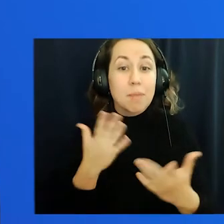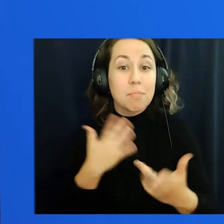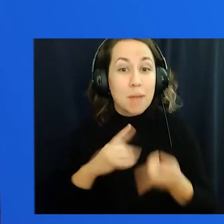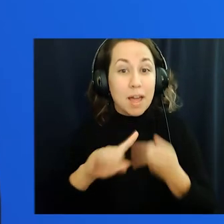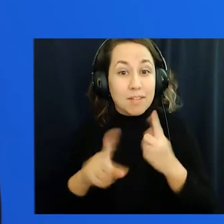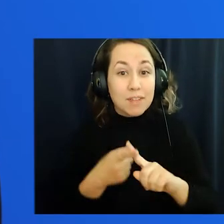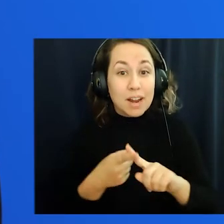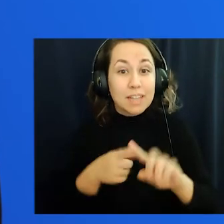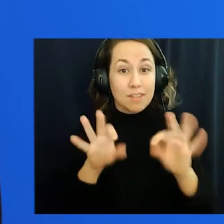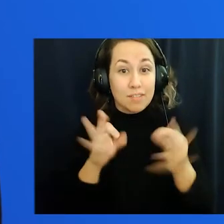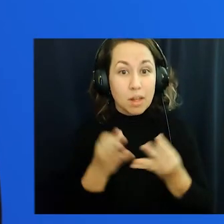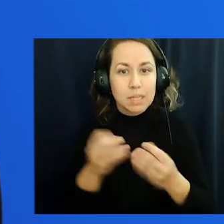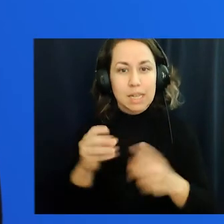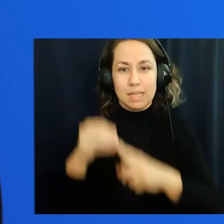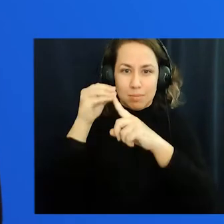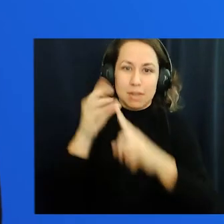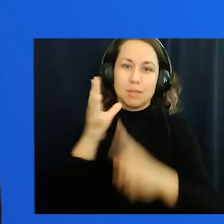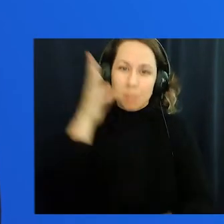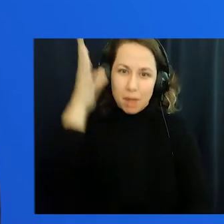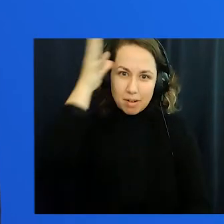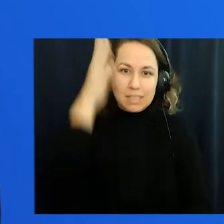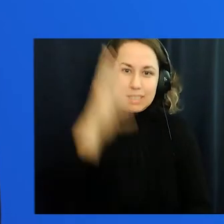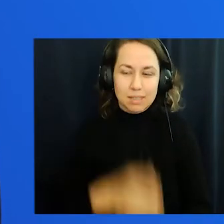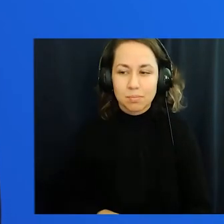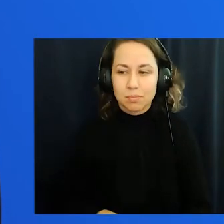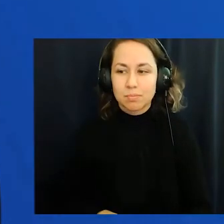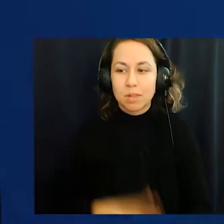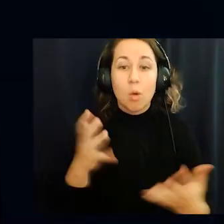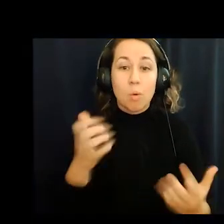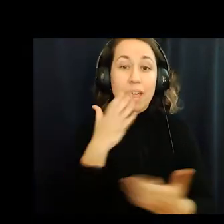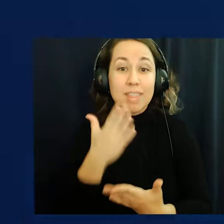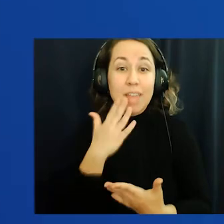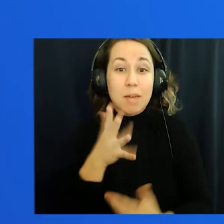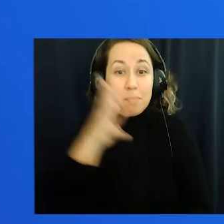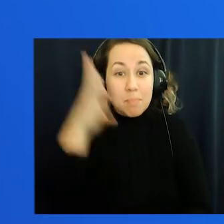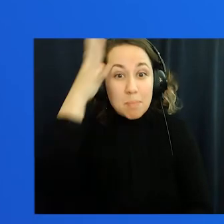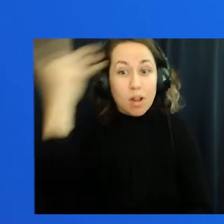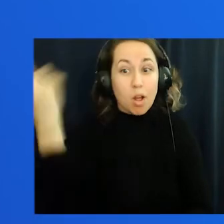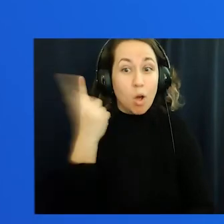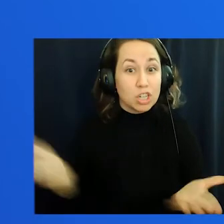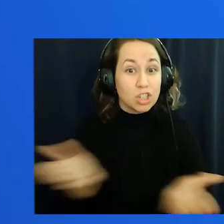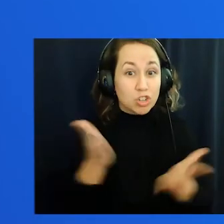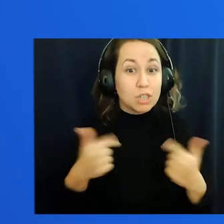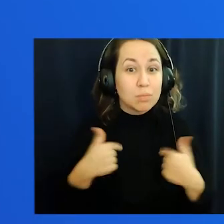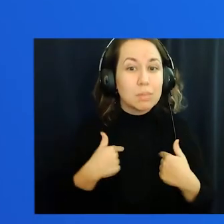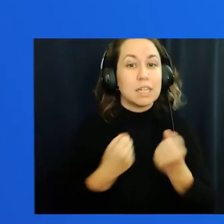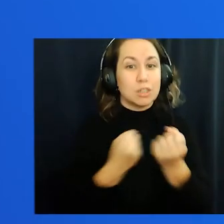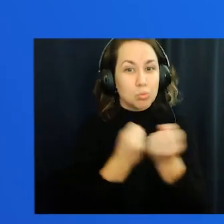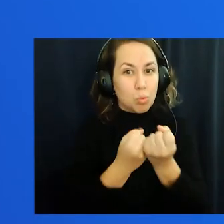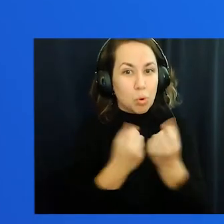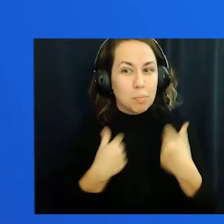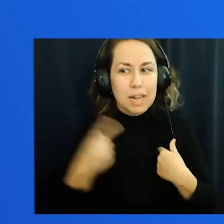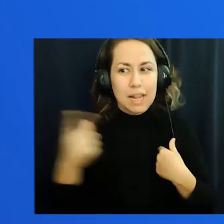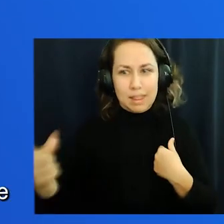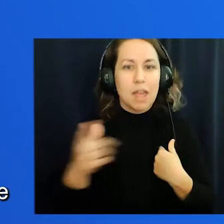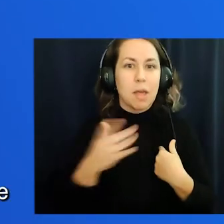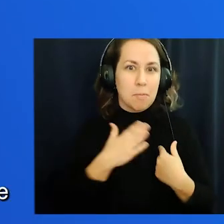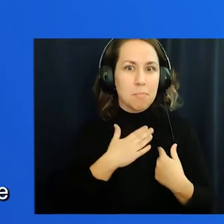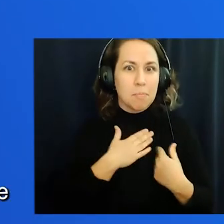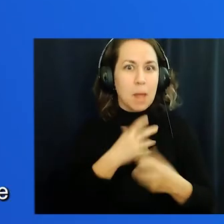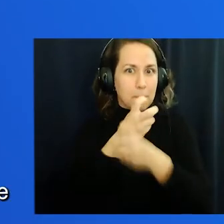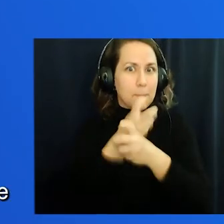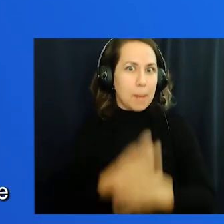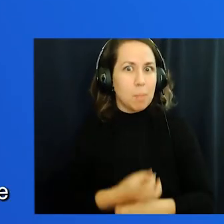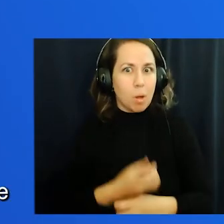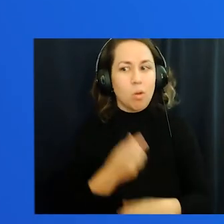Quiero agradecer a mi familia y amigos, y en particular a mis padres. Quiero agradecer a mis padres por alentarme siempre y